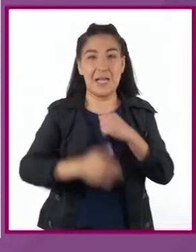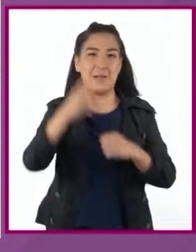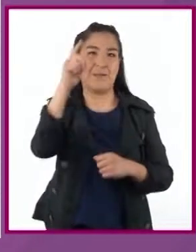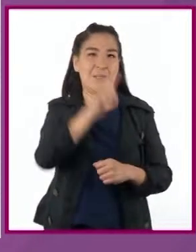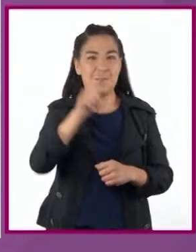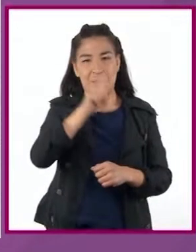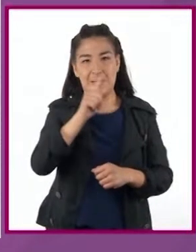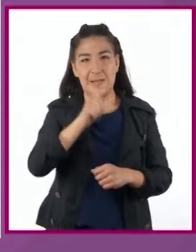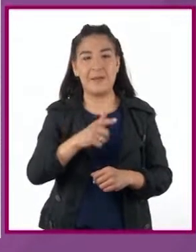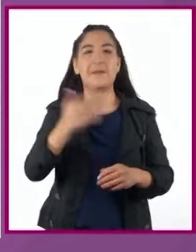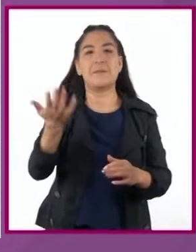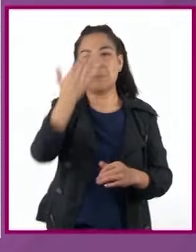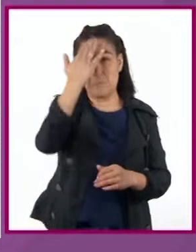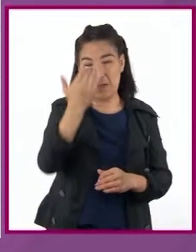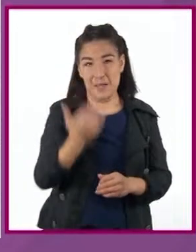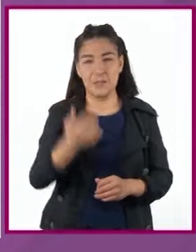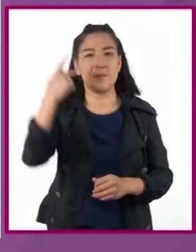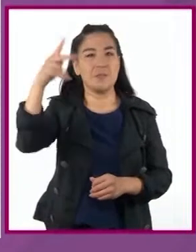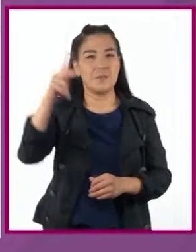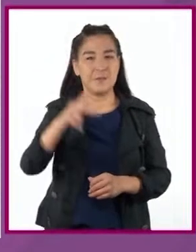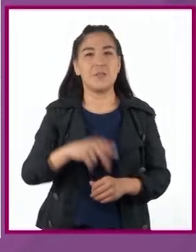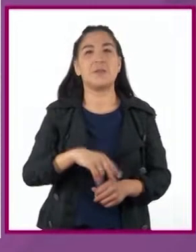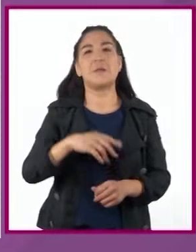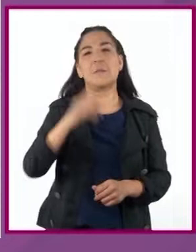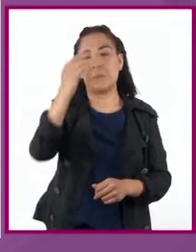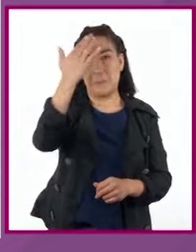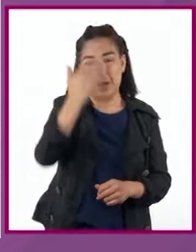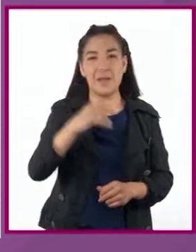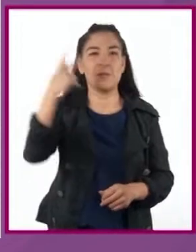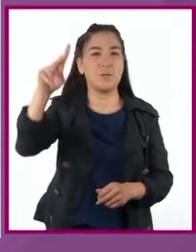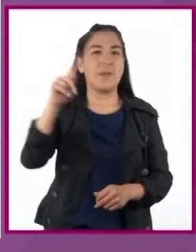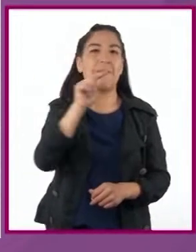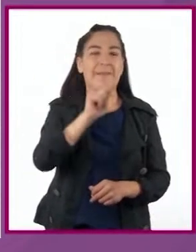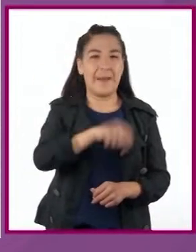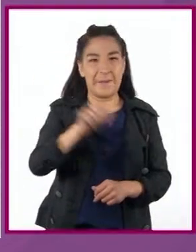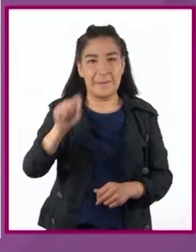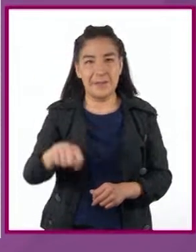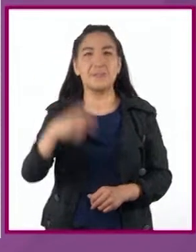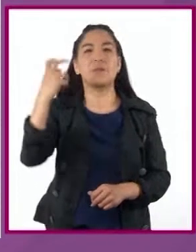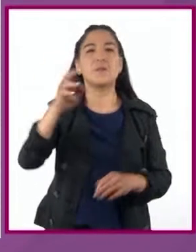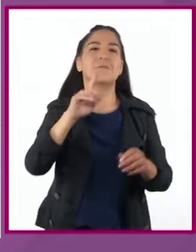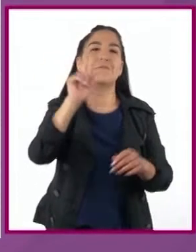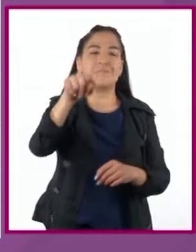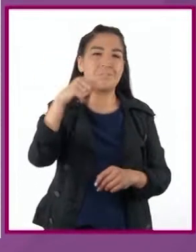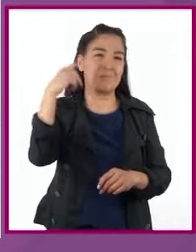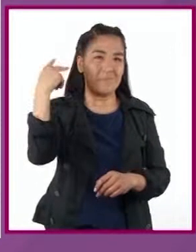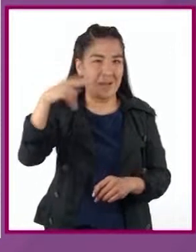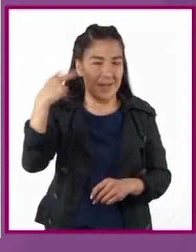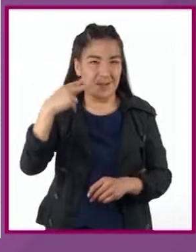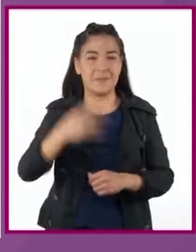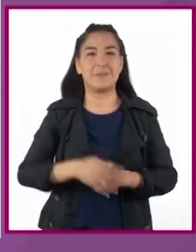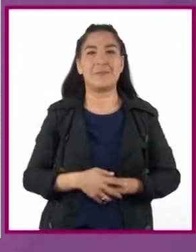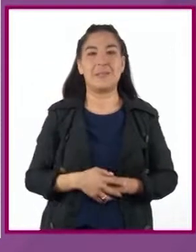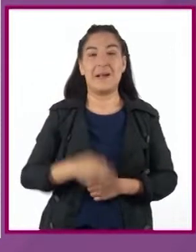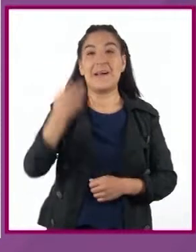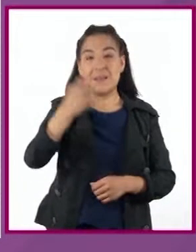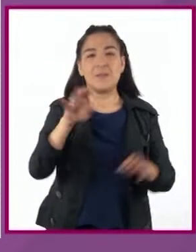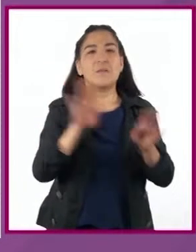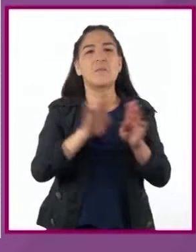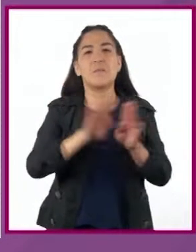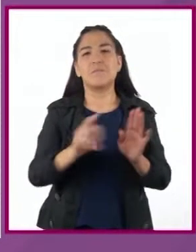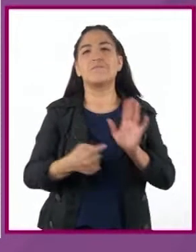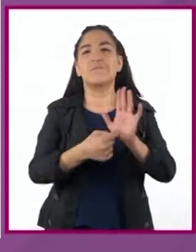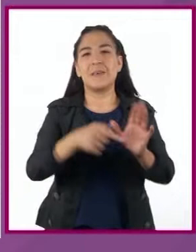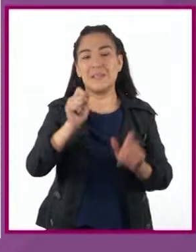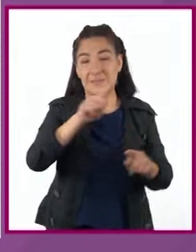lingüísticos: mayas de Yucatán, mayas chontales de Tabasco o totonacas de Veracruz. La evidencia histórica nos demuestra que la